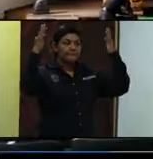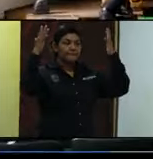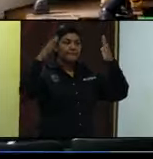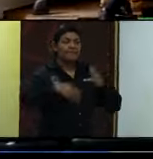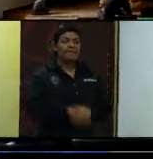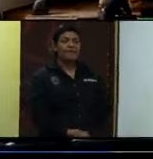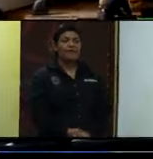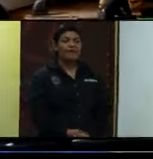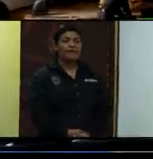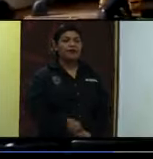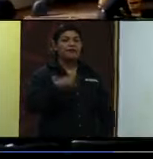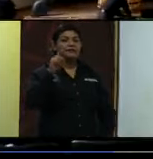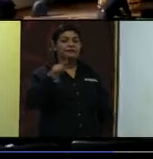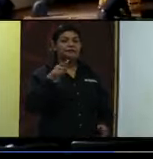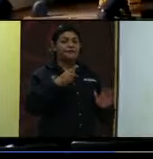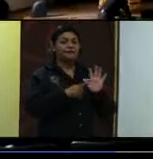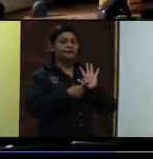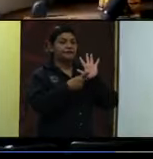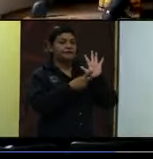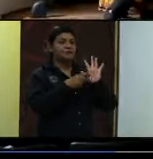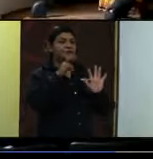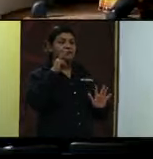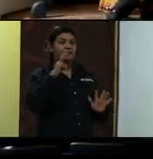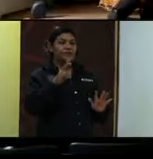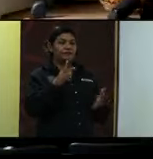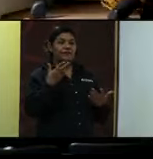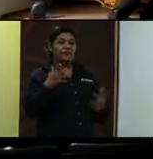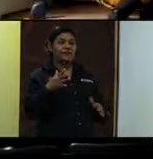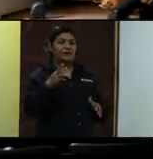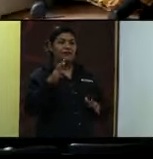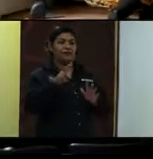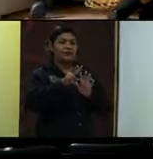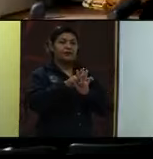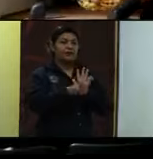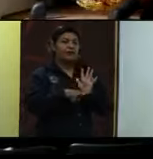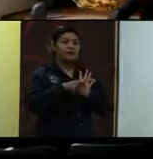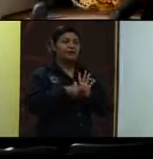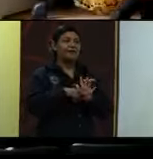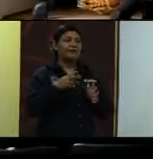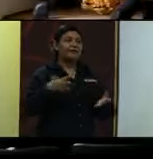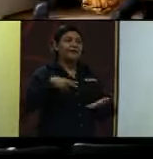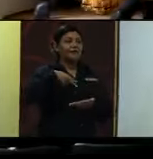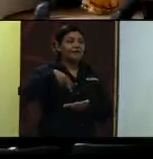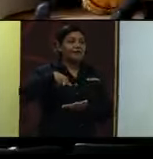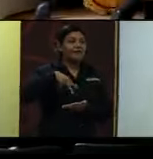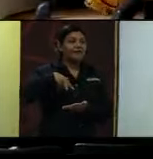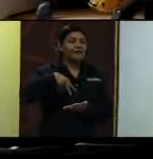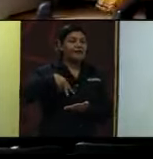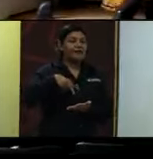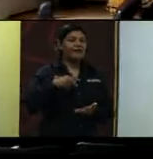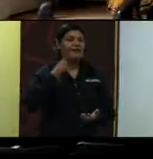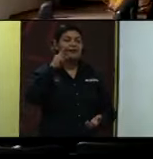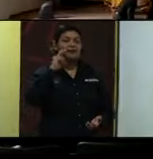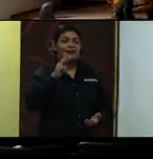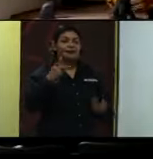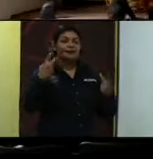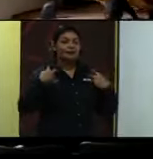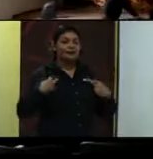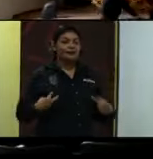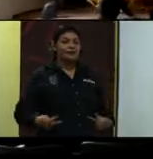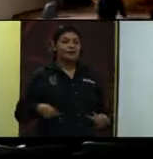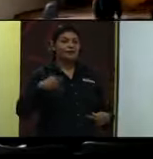Ahí en la pantalla vemos parte del video, ¿verdad? De danza folclórica con los vestuarios que